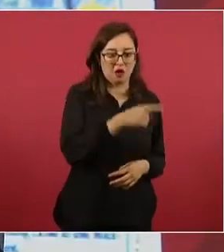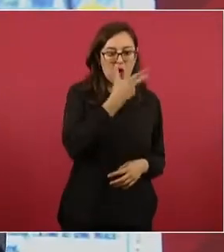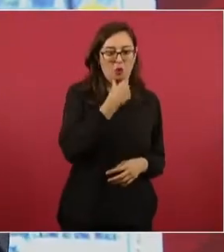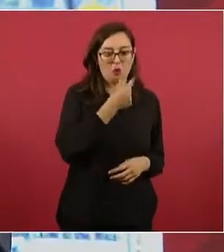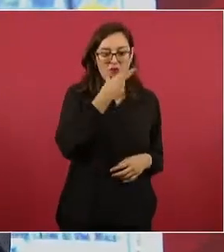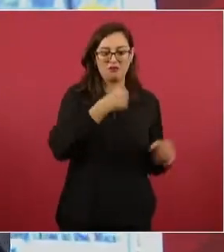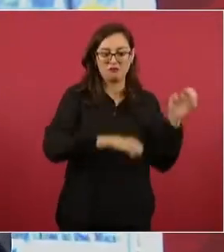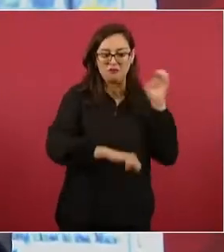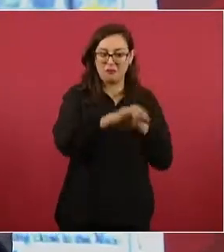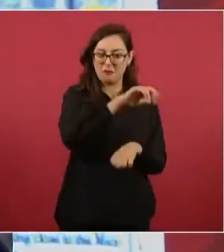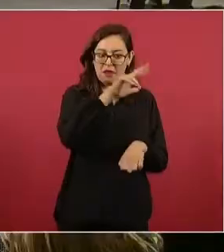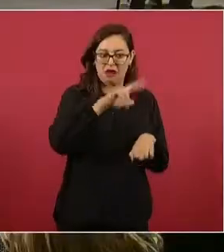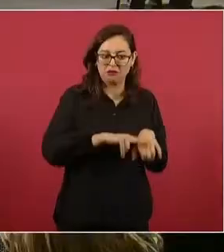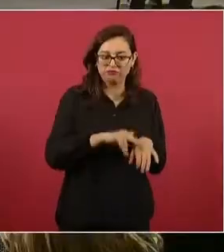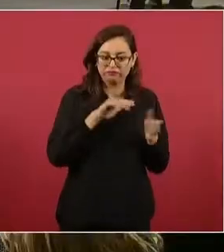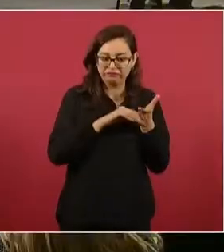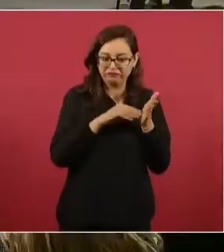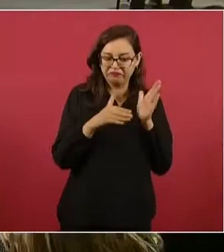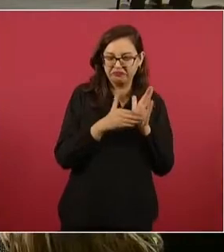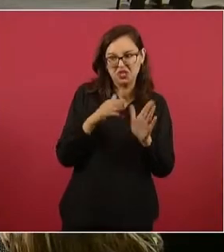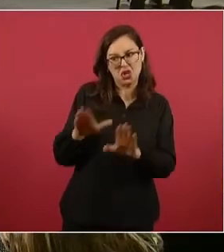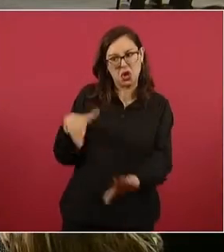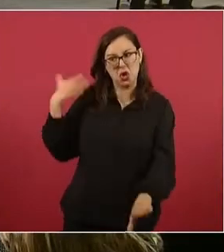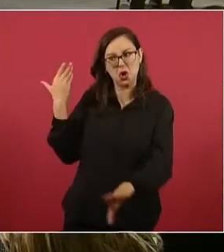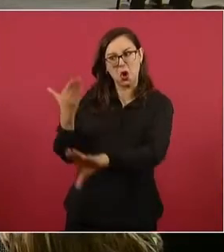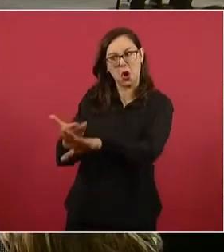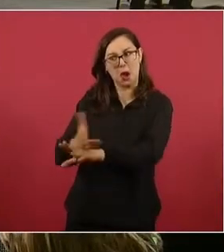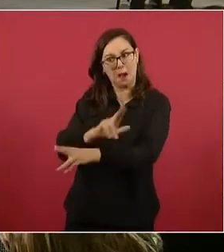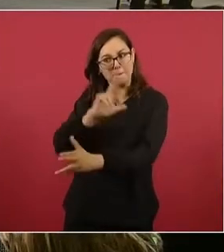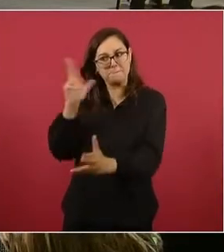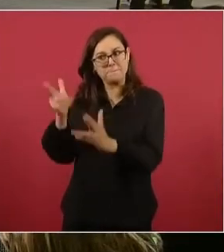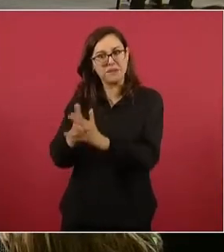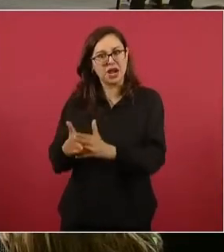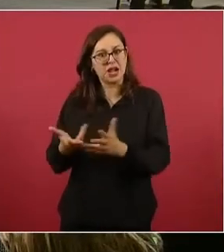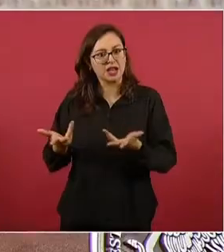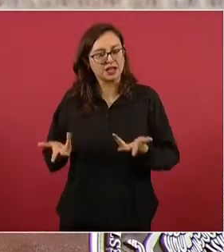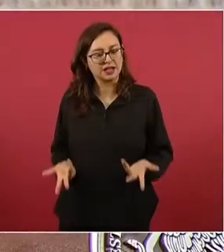ese embajador nefasto,